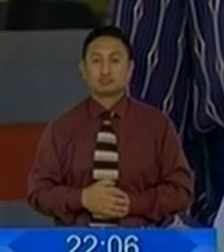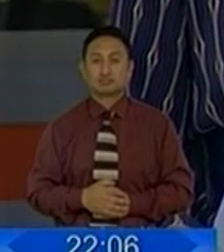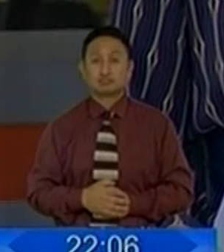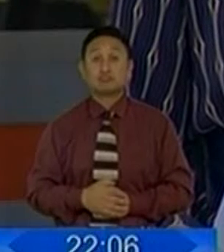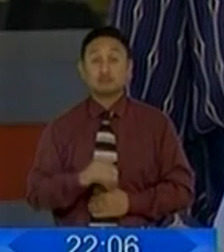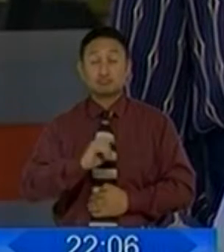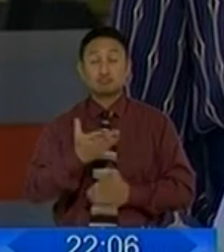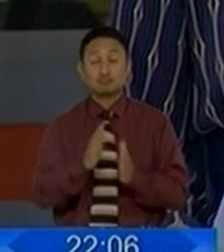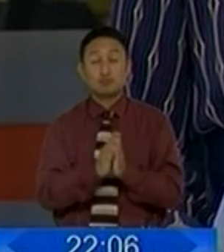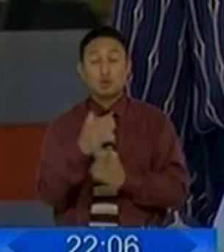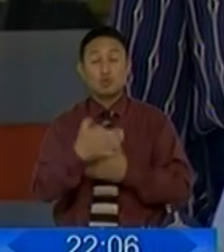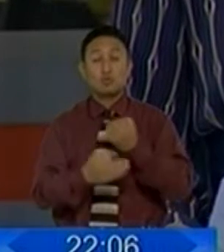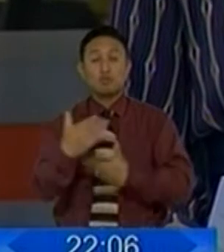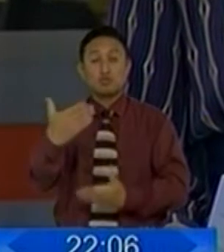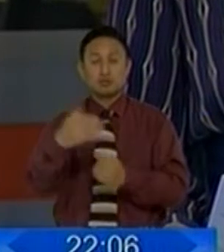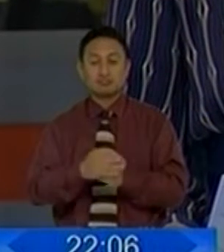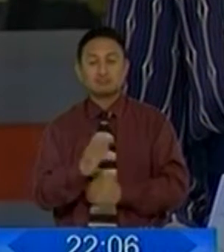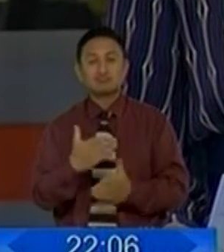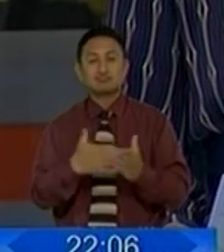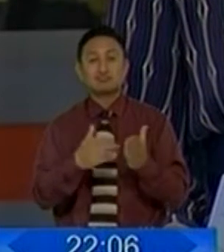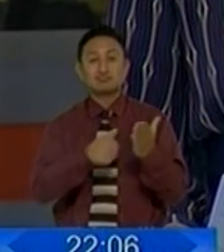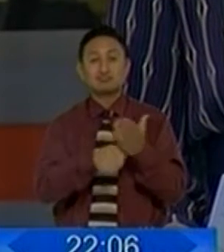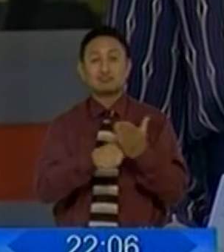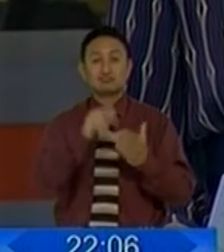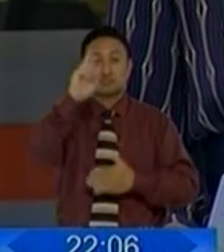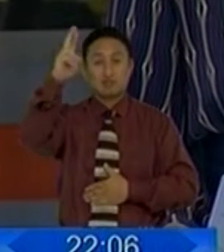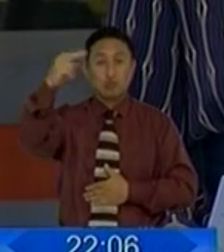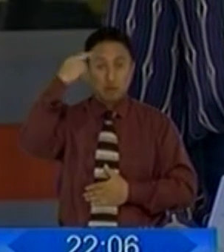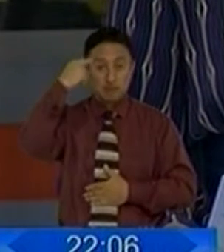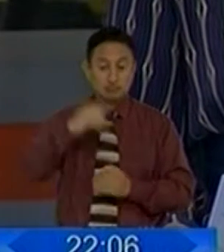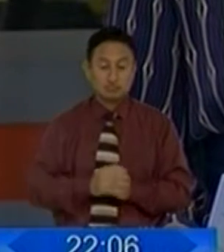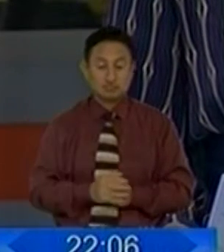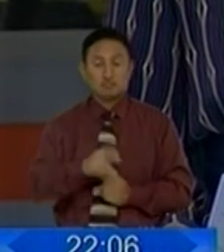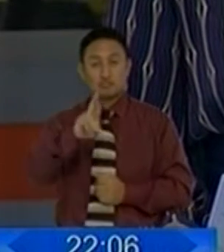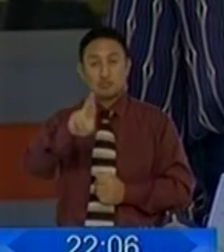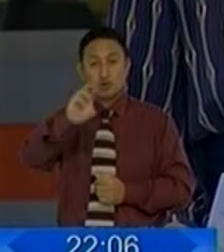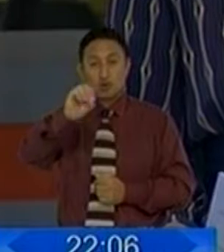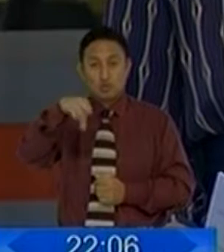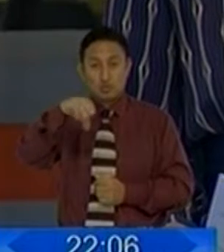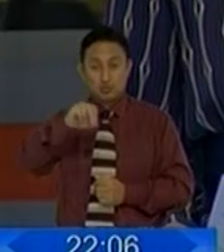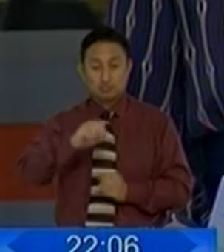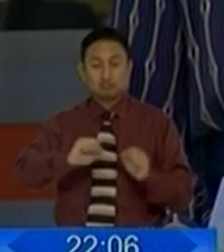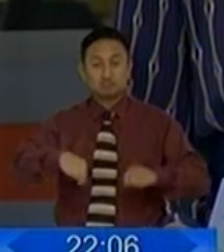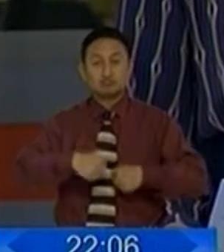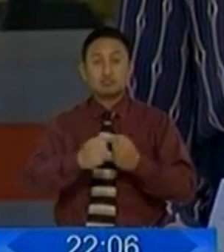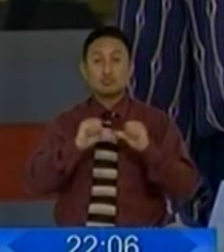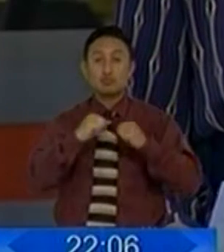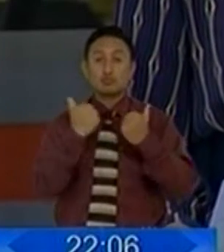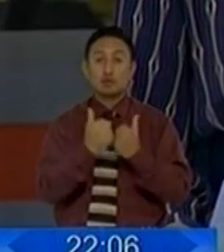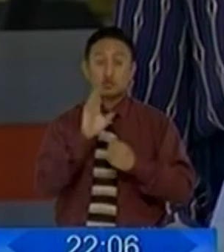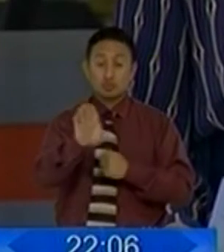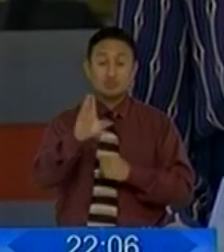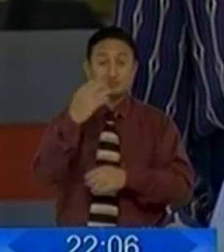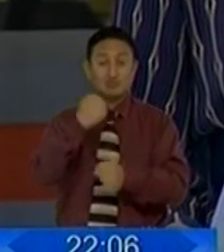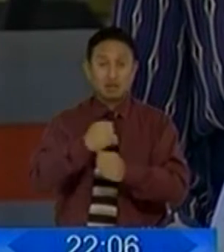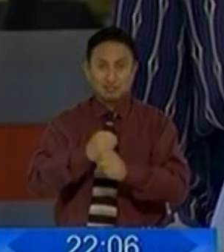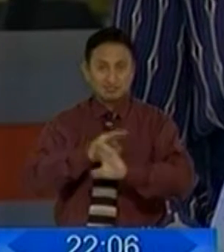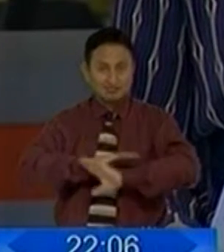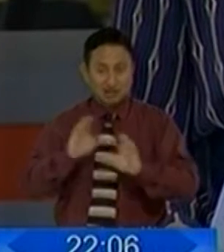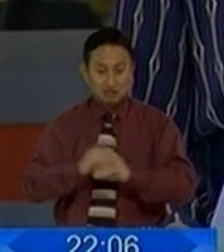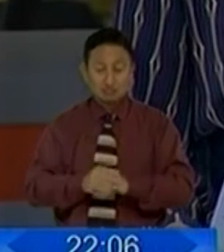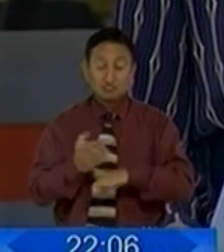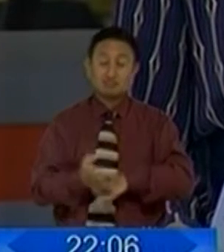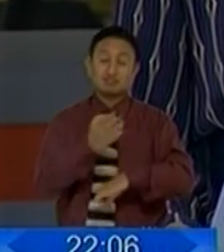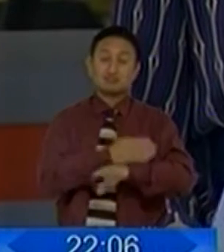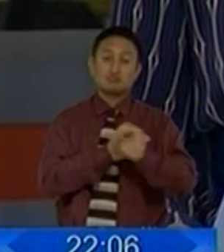Un nuevo pedido de juicio político contra la ministra de Gobierno, María Paula Romo, fue presentado en la legislatura por un supuesto incumplimiento de funciones en las